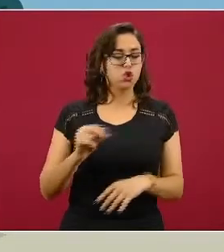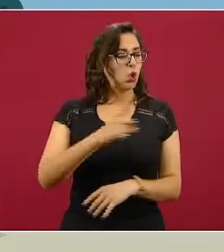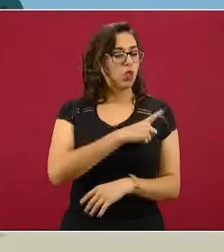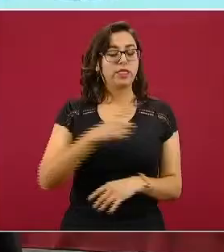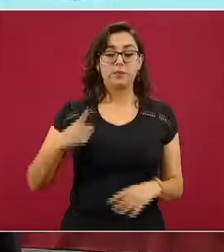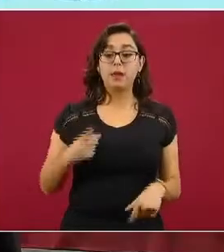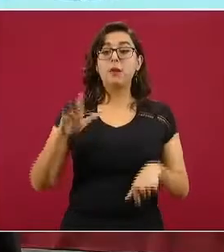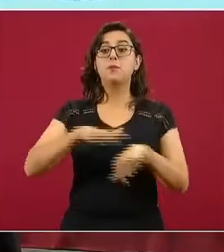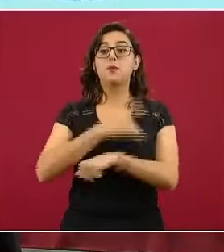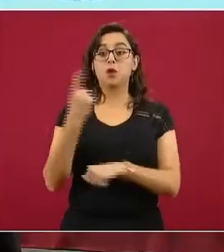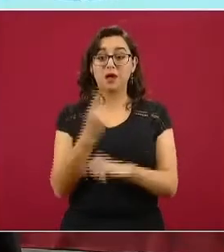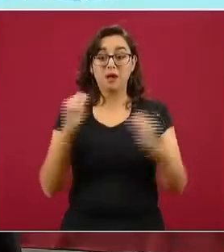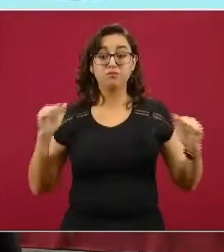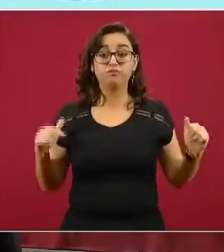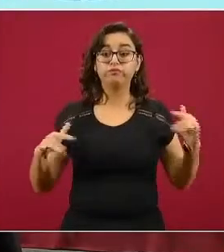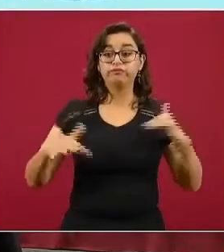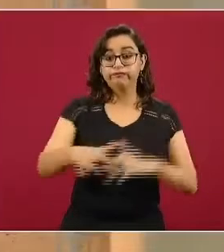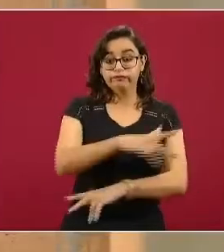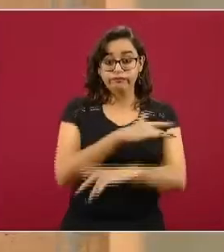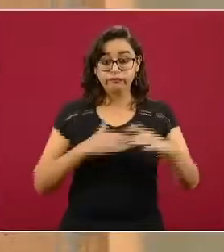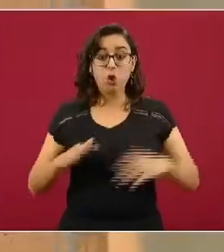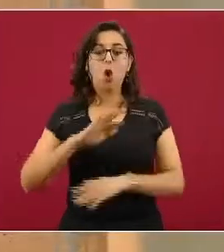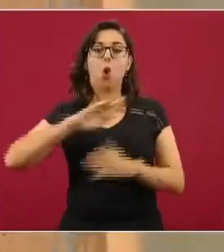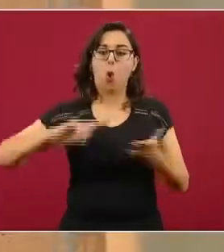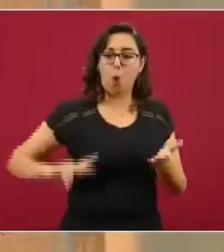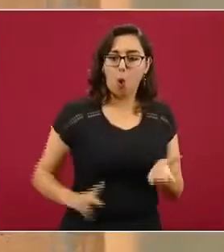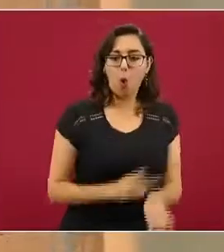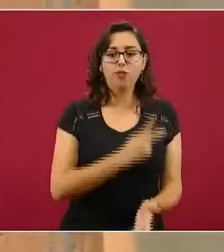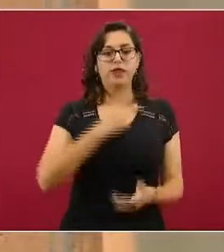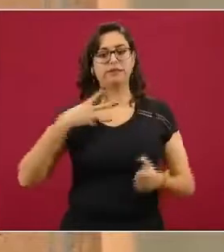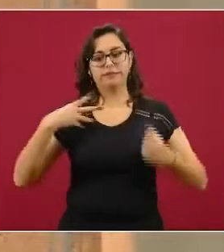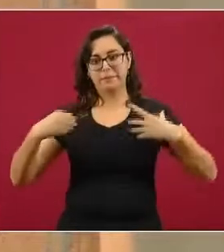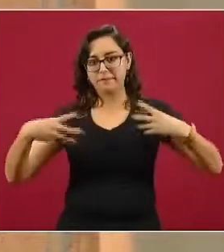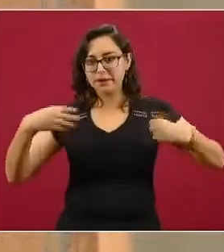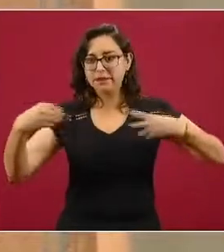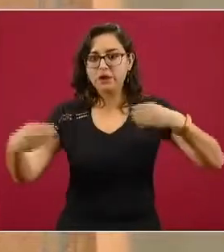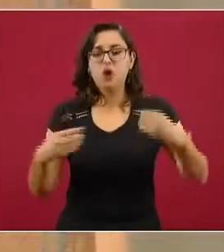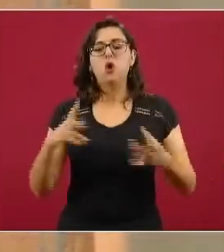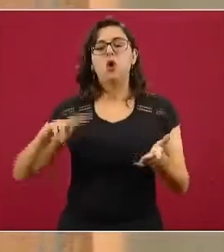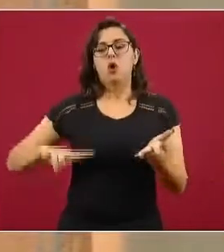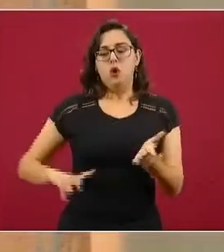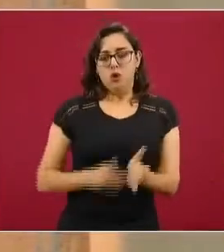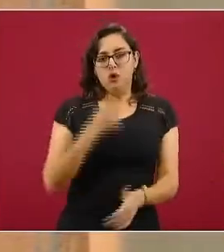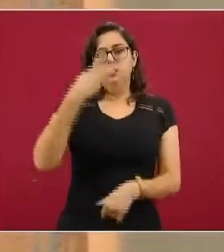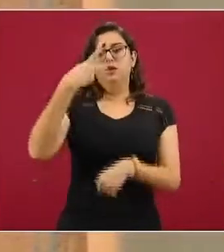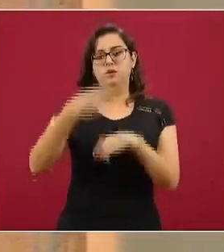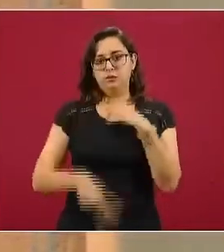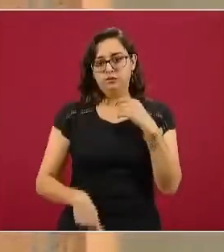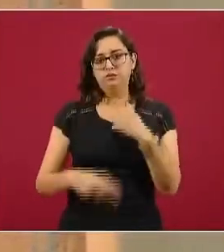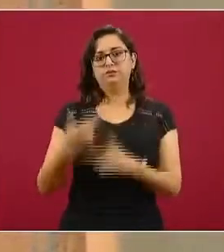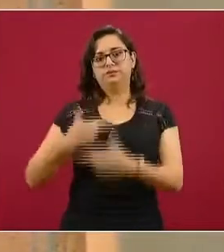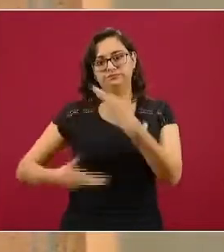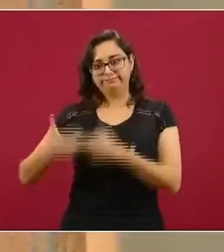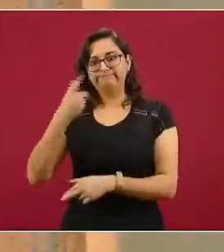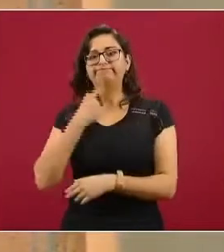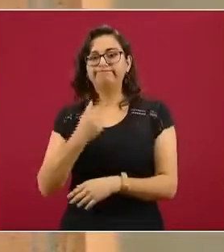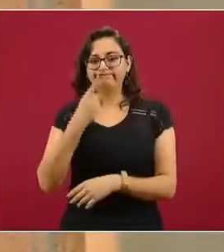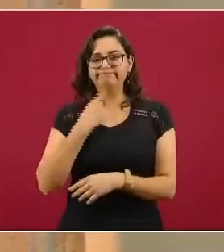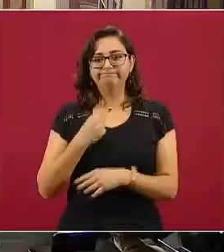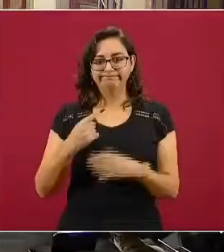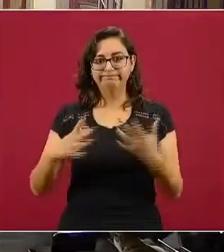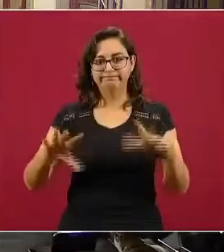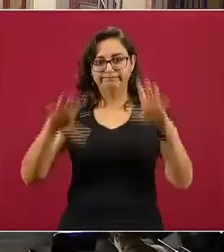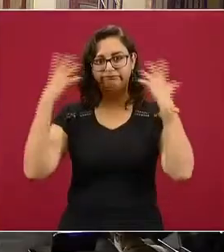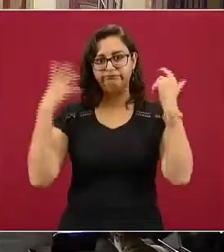aglomeraciones pueden incrementar el riesgo de contagio y esto trasladarse a un incremento en la